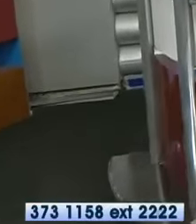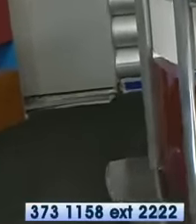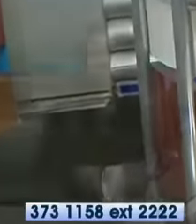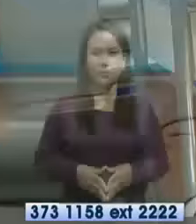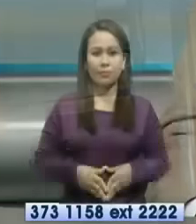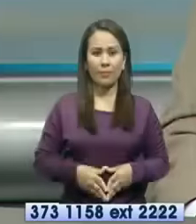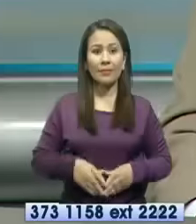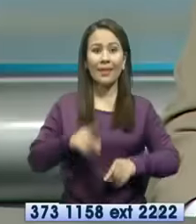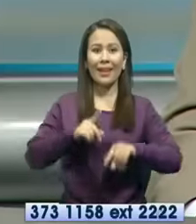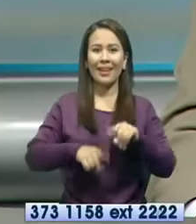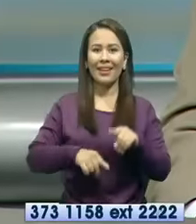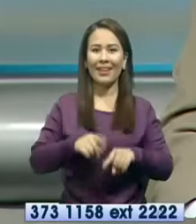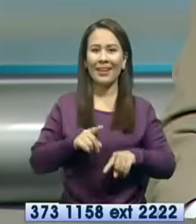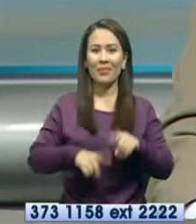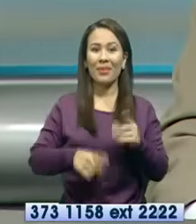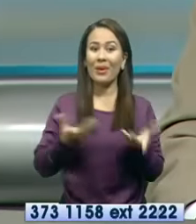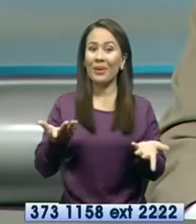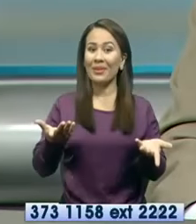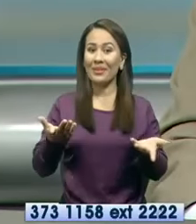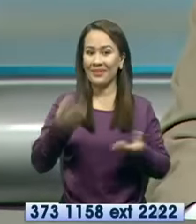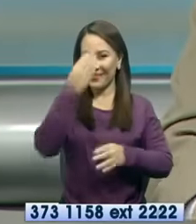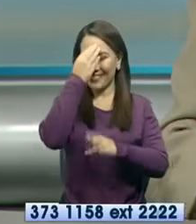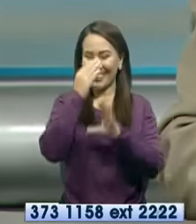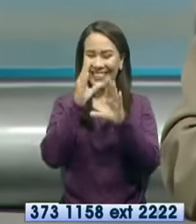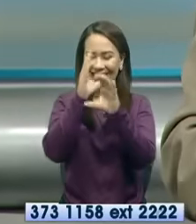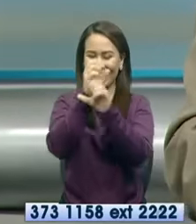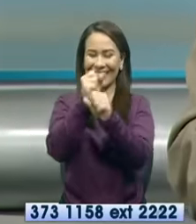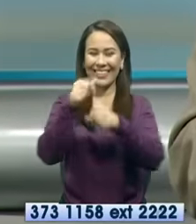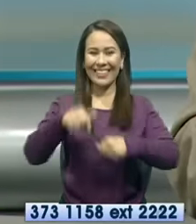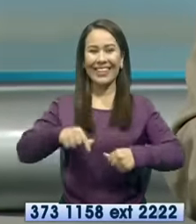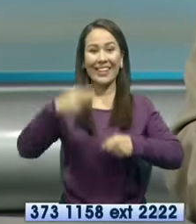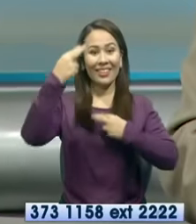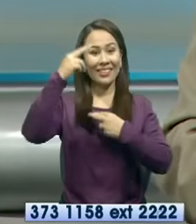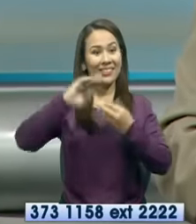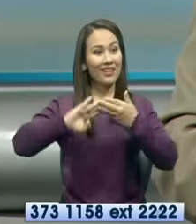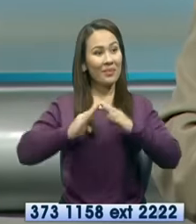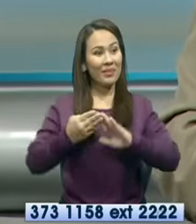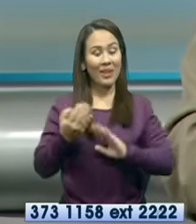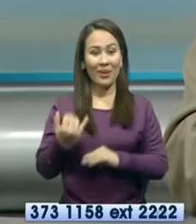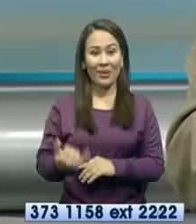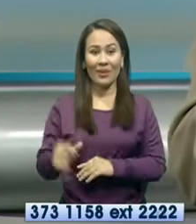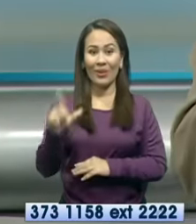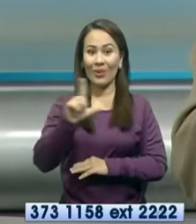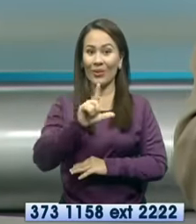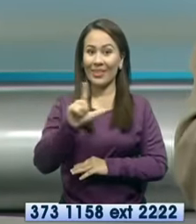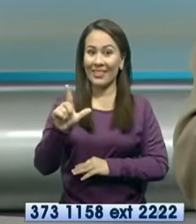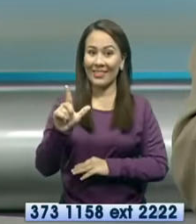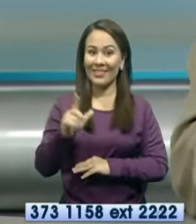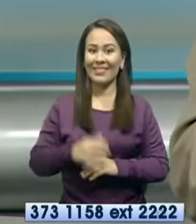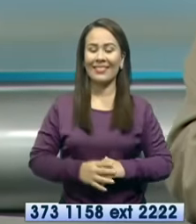televidentes, muy buenos días. Vaya, pues muy buenas noches, bienvenidos a la noticia en la comunidad este lunes 13 de